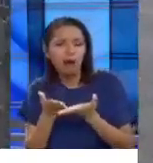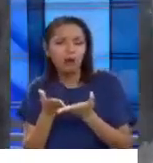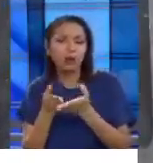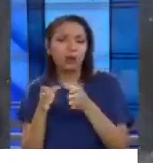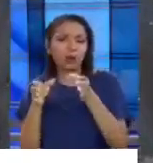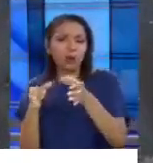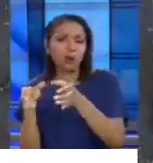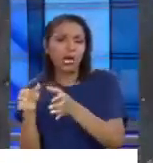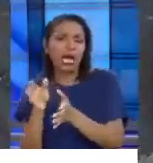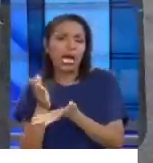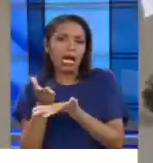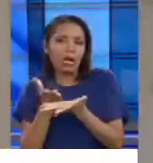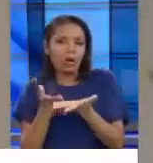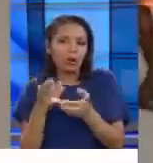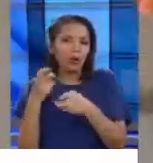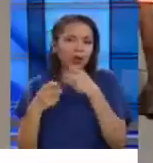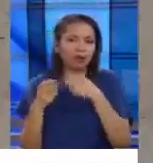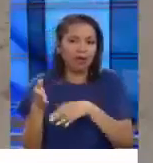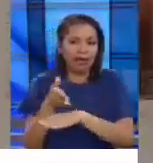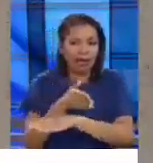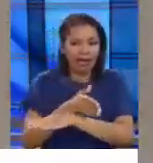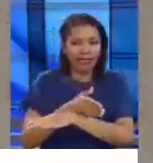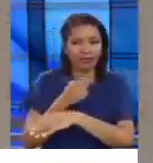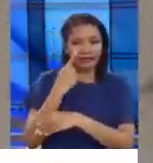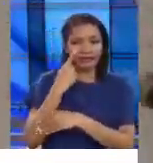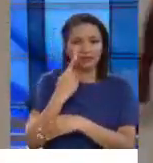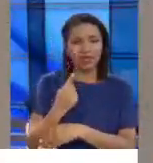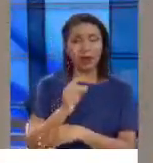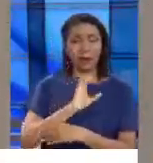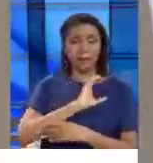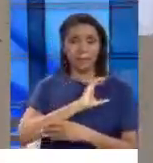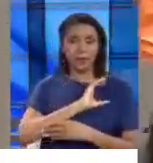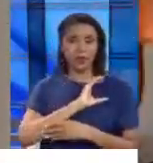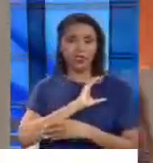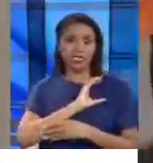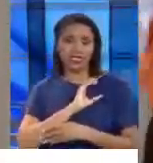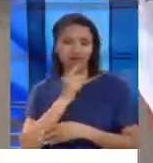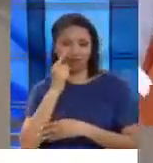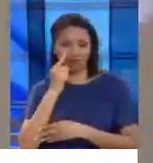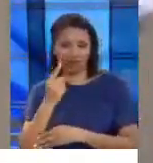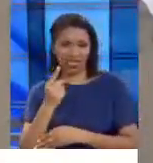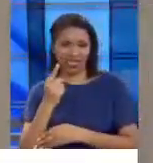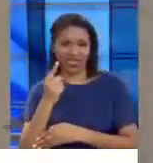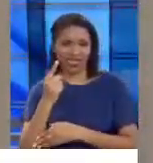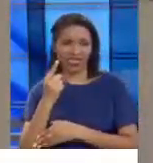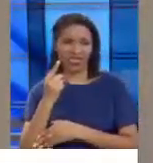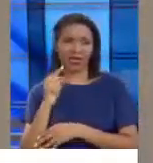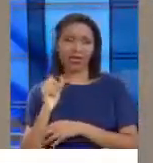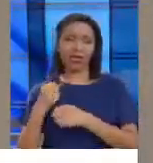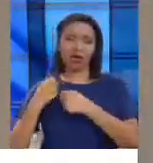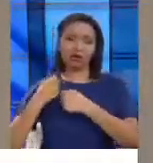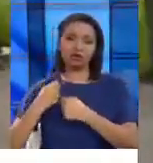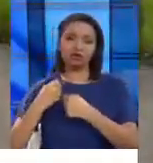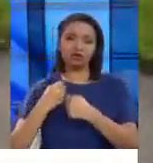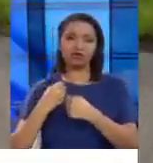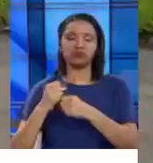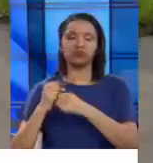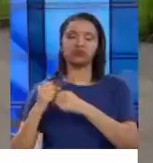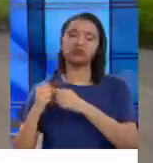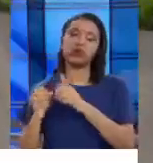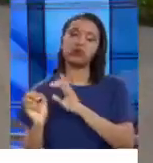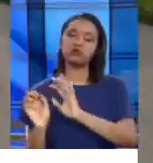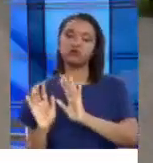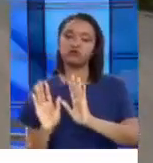hace unos minutos, cuando unidades del control de multitudes que observa usted en pantalla, que están apostados debajo del puente de los Cuatro